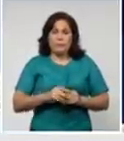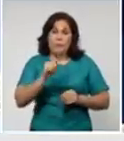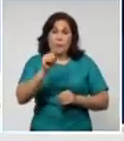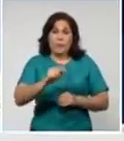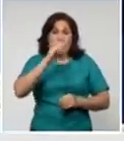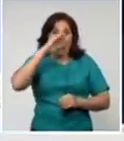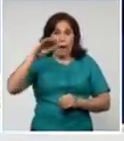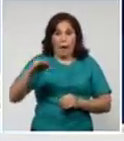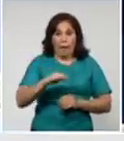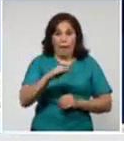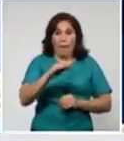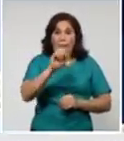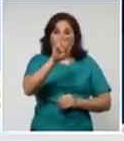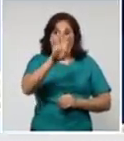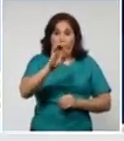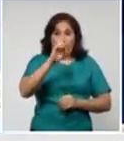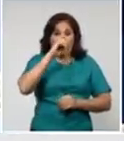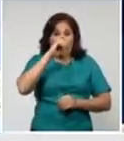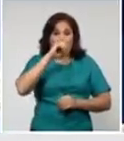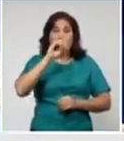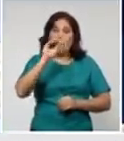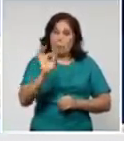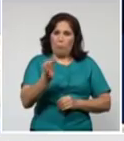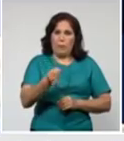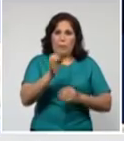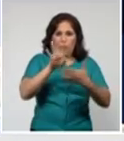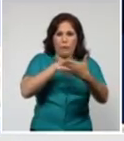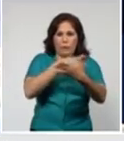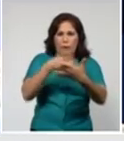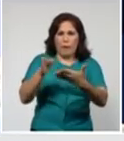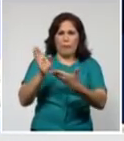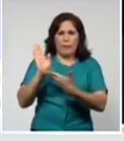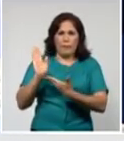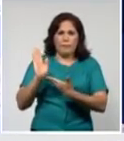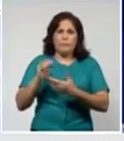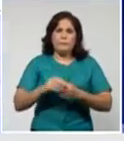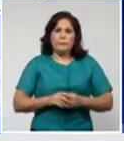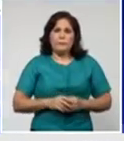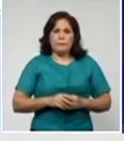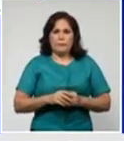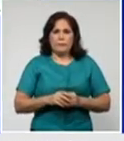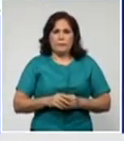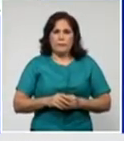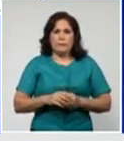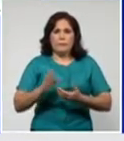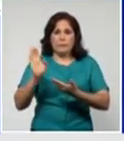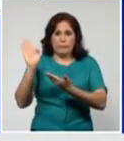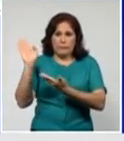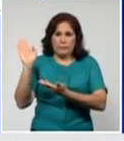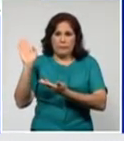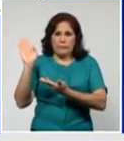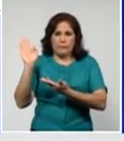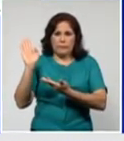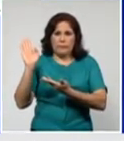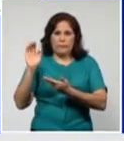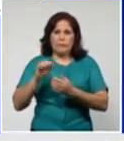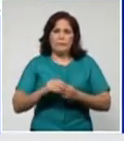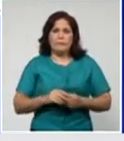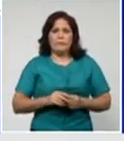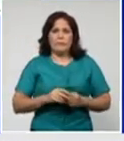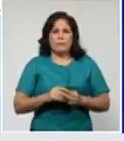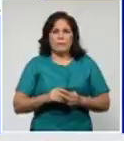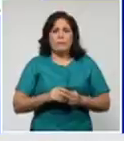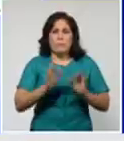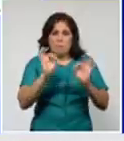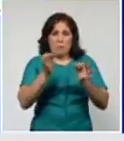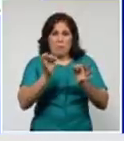de 40 años, donde podemos ver el comportamiento de estos grupos. Esa